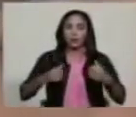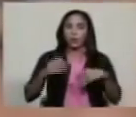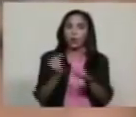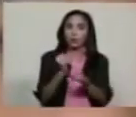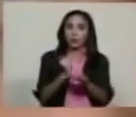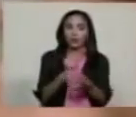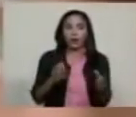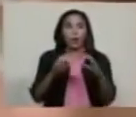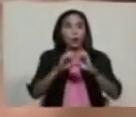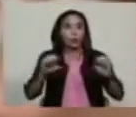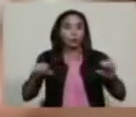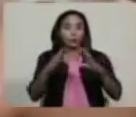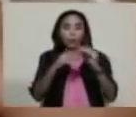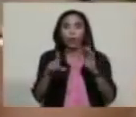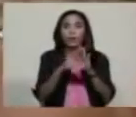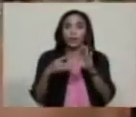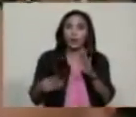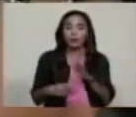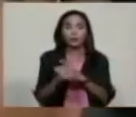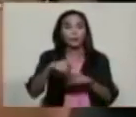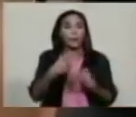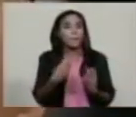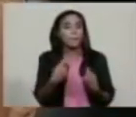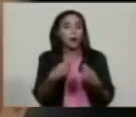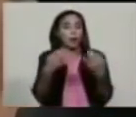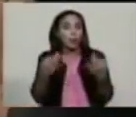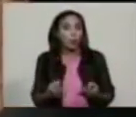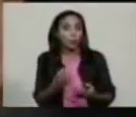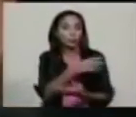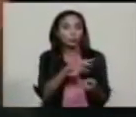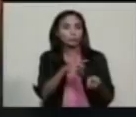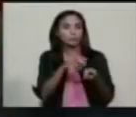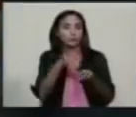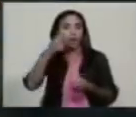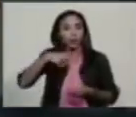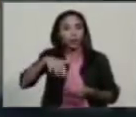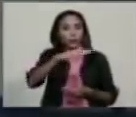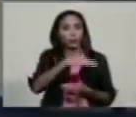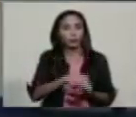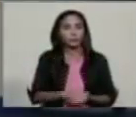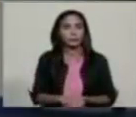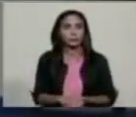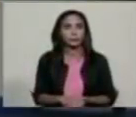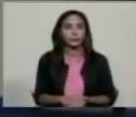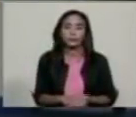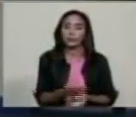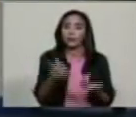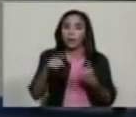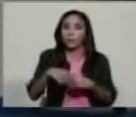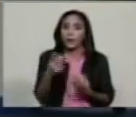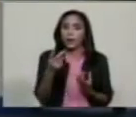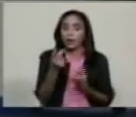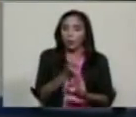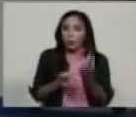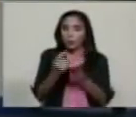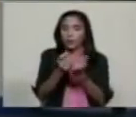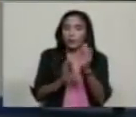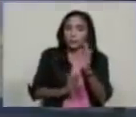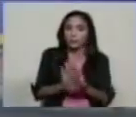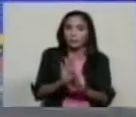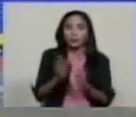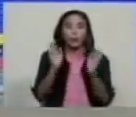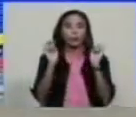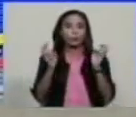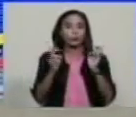pueblo, del derecho a ingreso justo de nuestro pueblo, para el desarrollo económico en todos sus